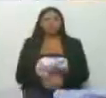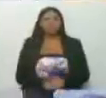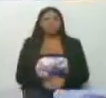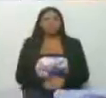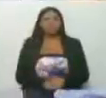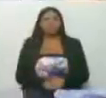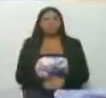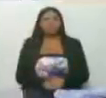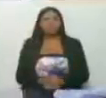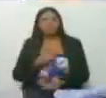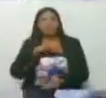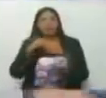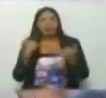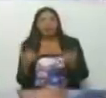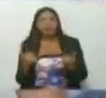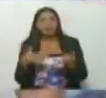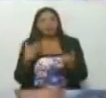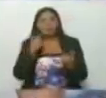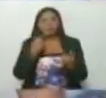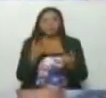momento podemos decir